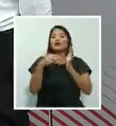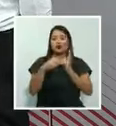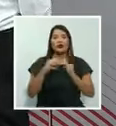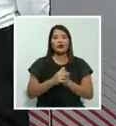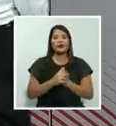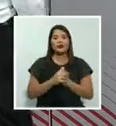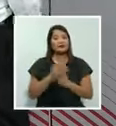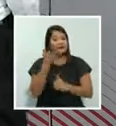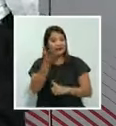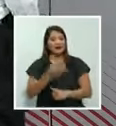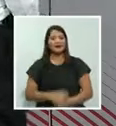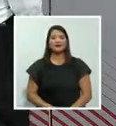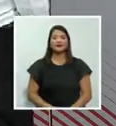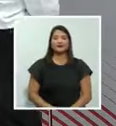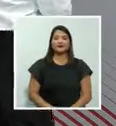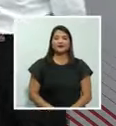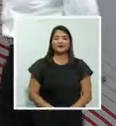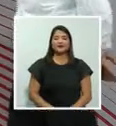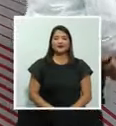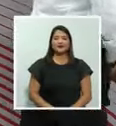24. Dale, adelante.